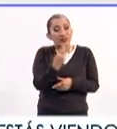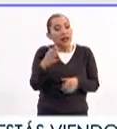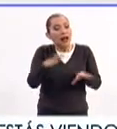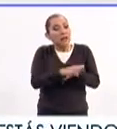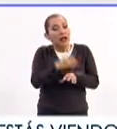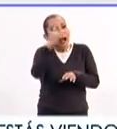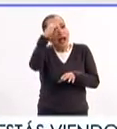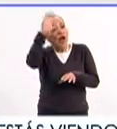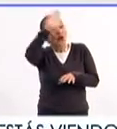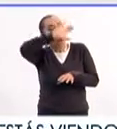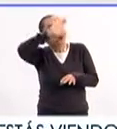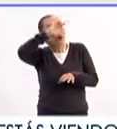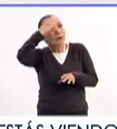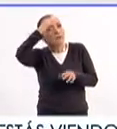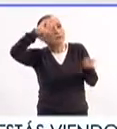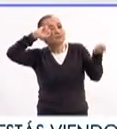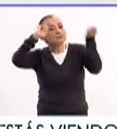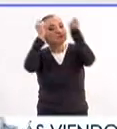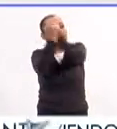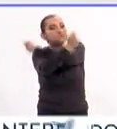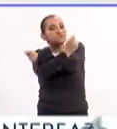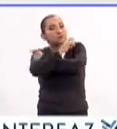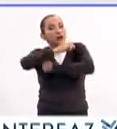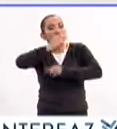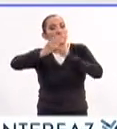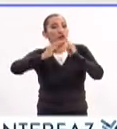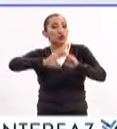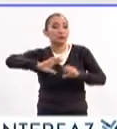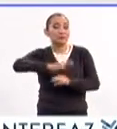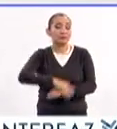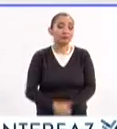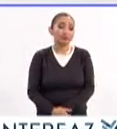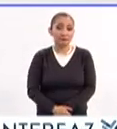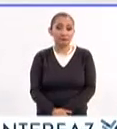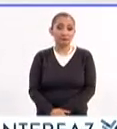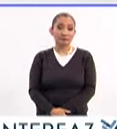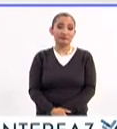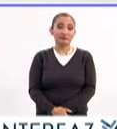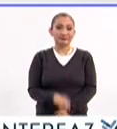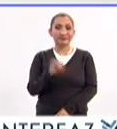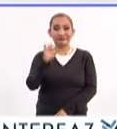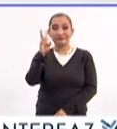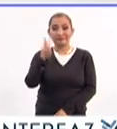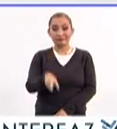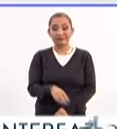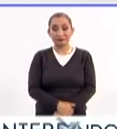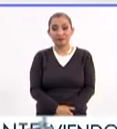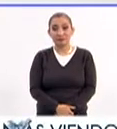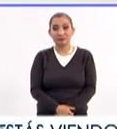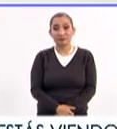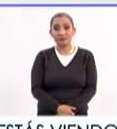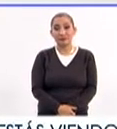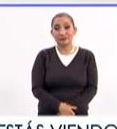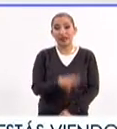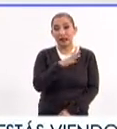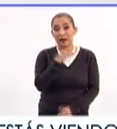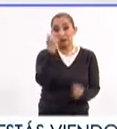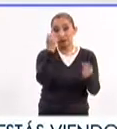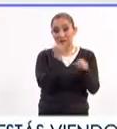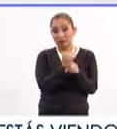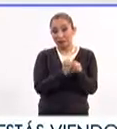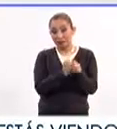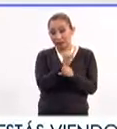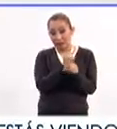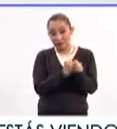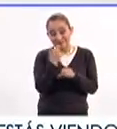cambiar la cultura de la gente a nivel de todo el planeta. Así es, doctor. Incluso hay investigadores que